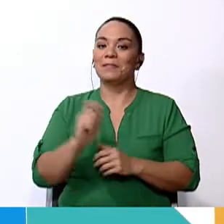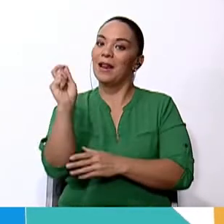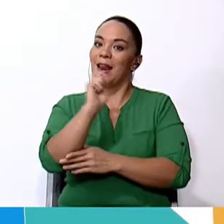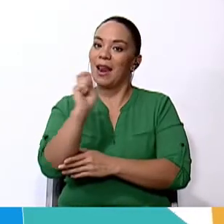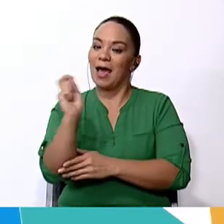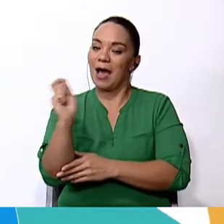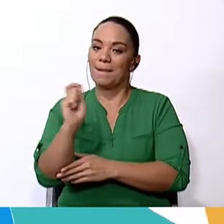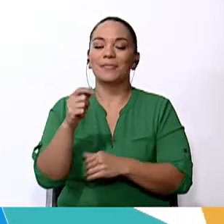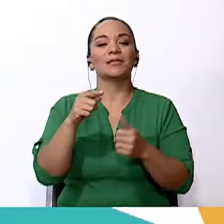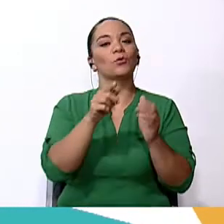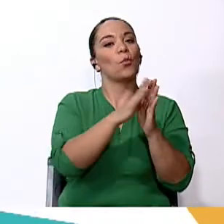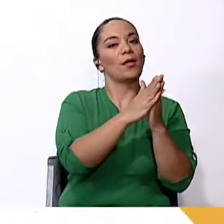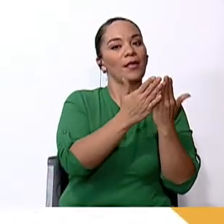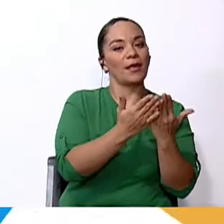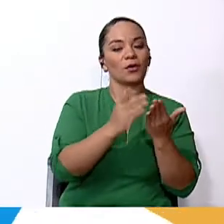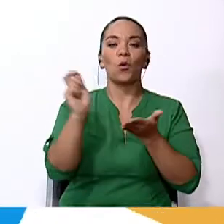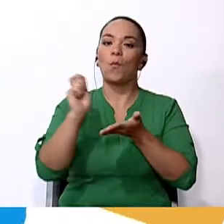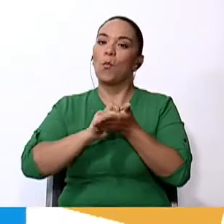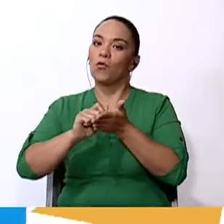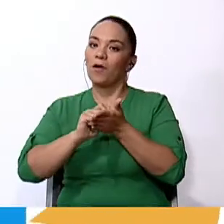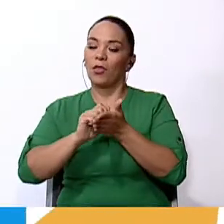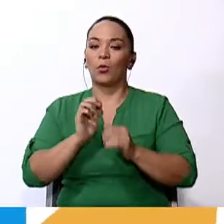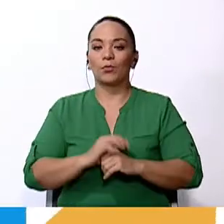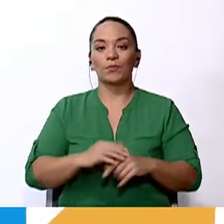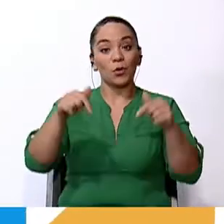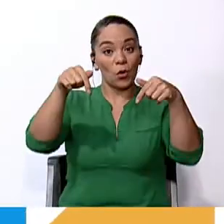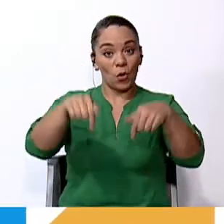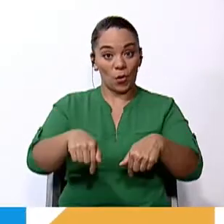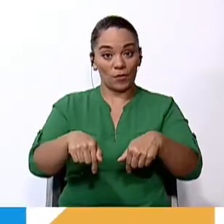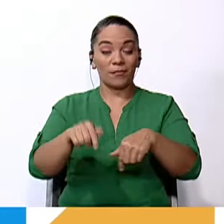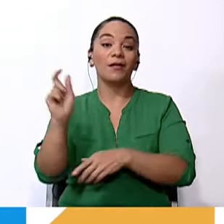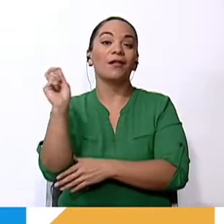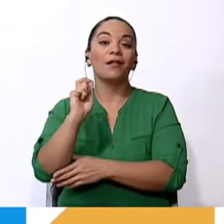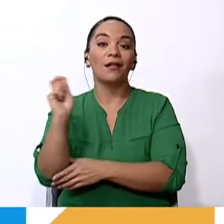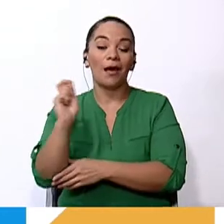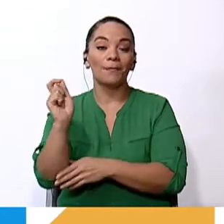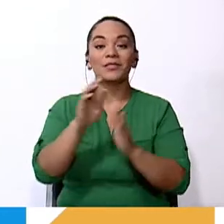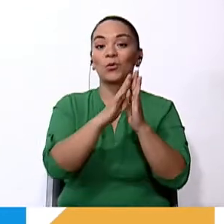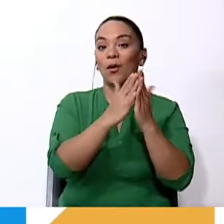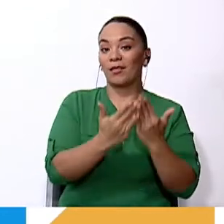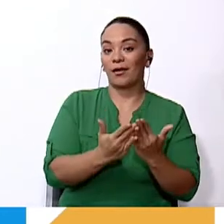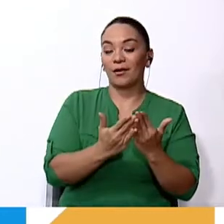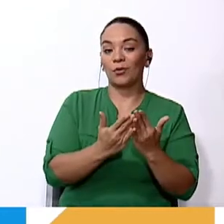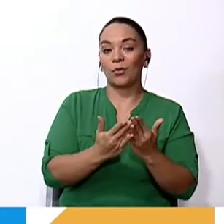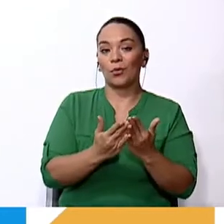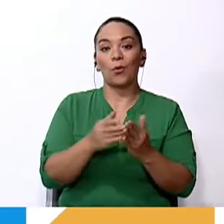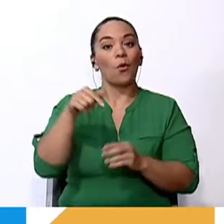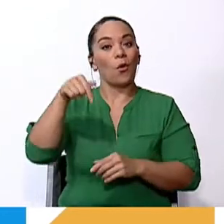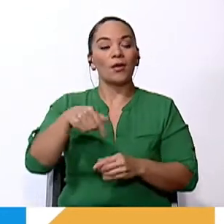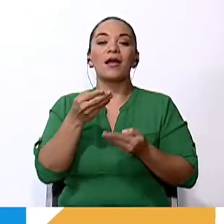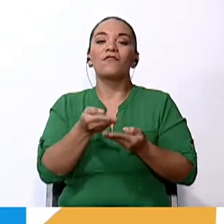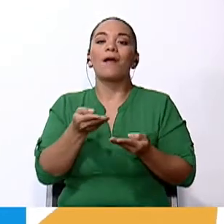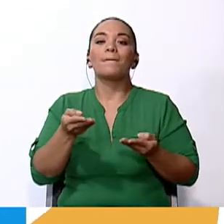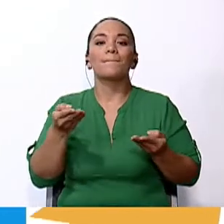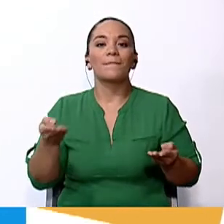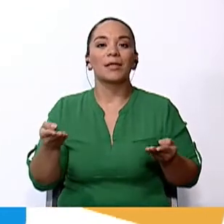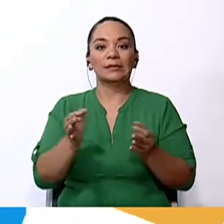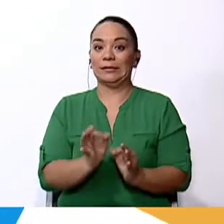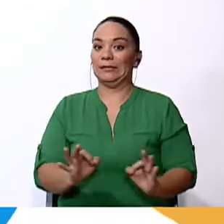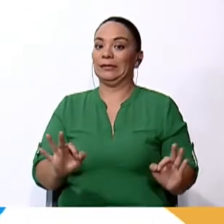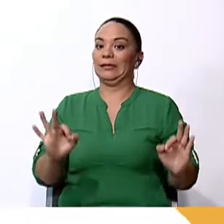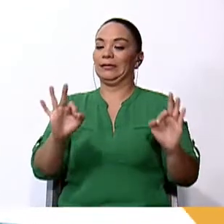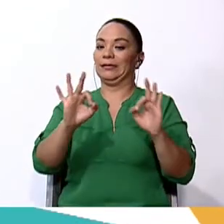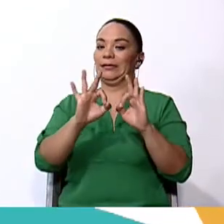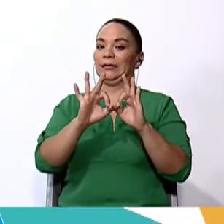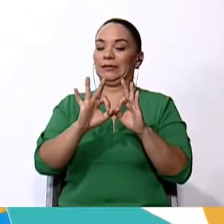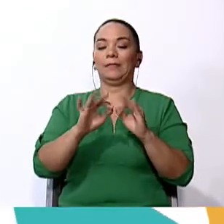lápices, cuaderno y borrador. Hoy, el lápiz y el cuaderno son nuestras herramientas básicas.